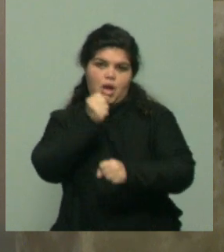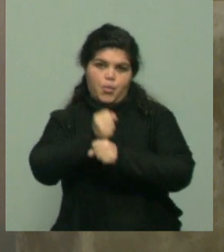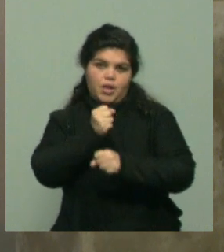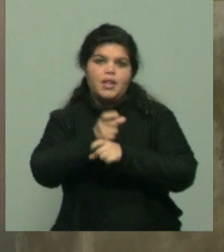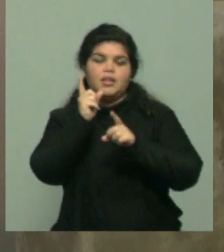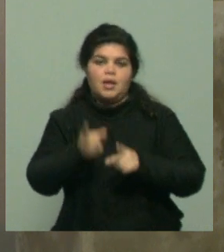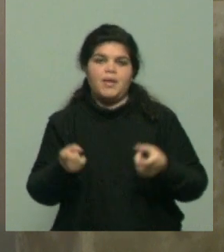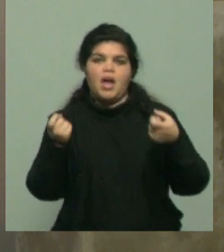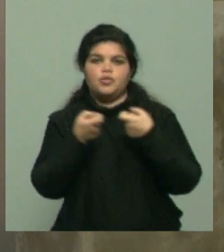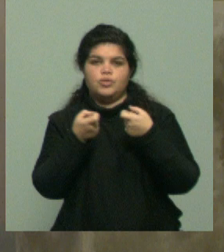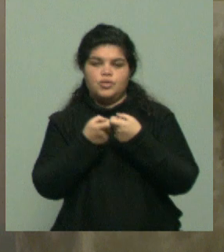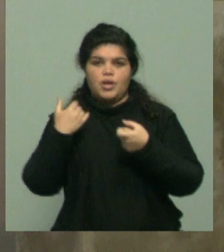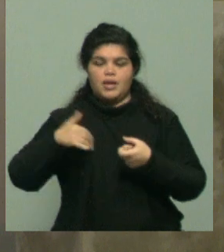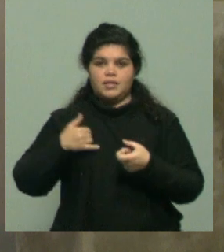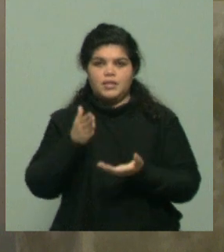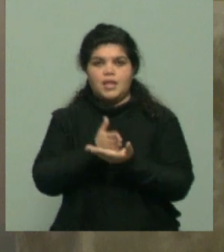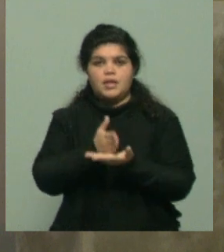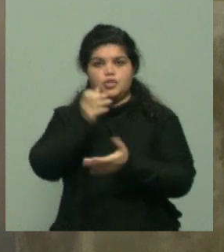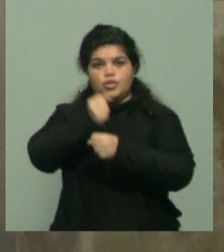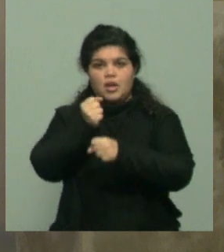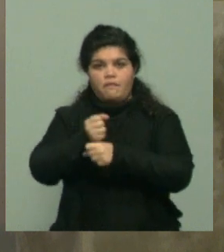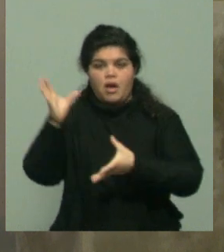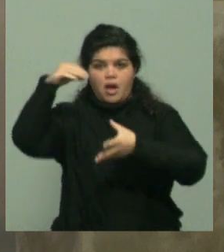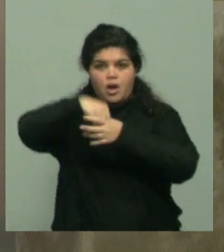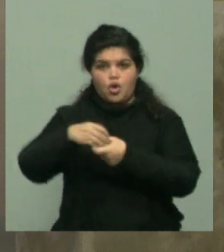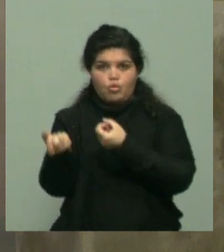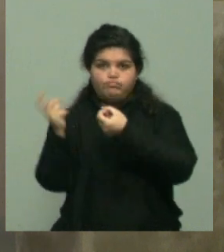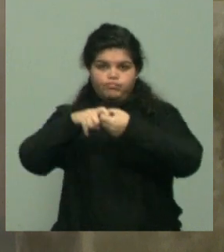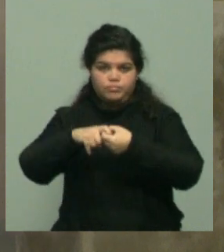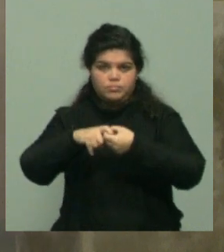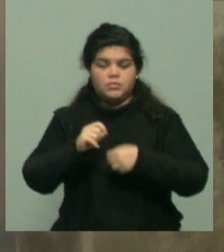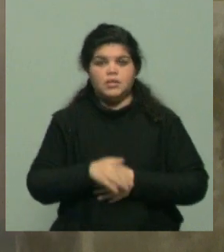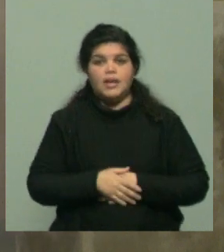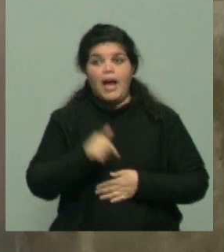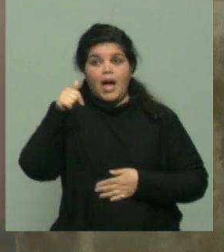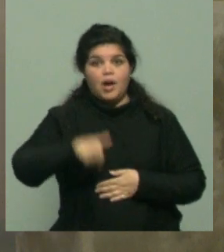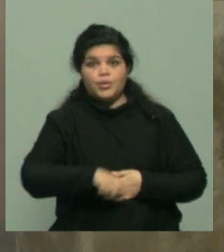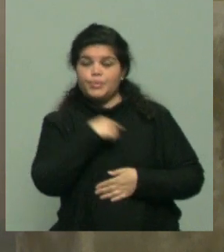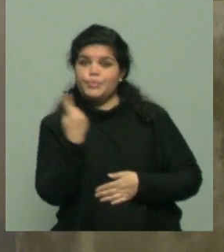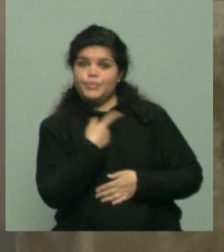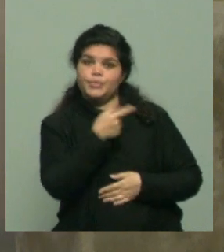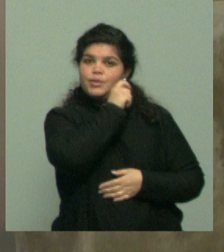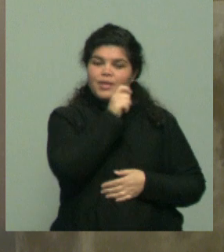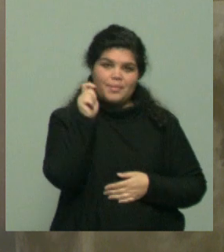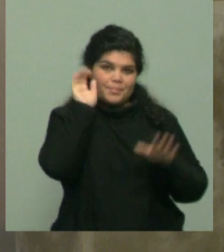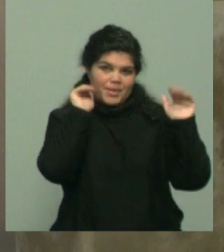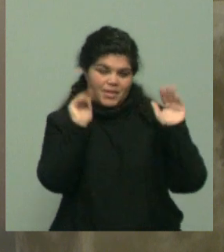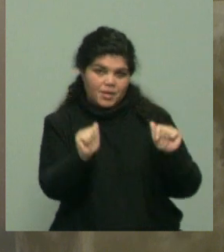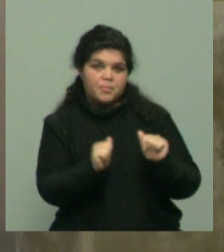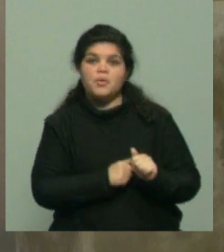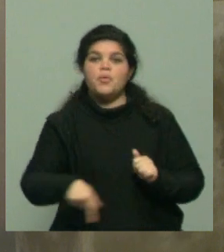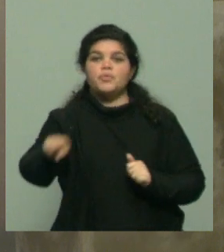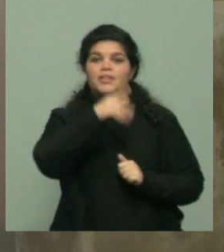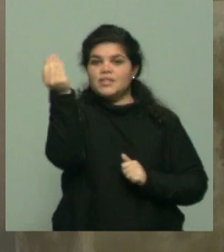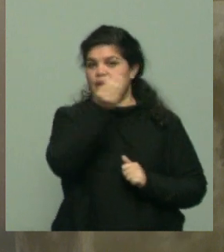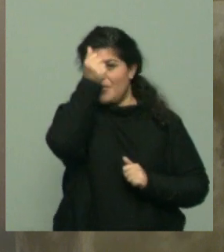de la Asociación Argentina de Derecho del Trabajo y de la Seguridad Social. Con esto nos estamos despidiendo. Les deseamos a ustedes que tengan un excelente fin